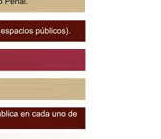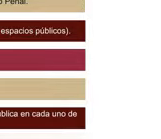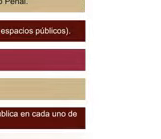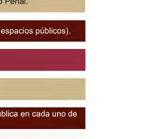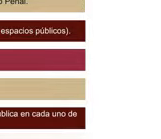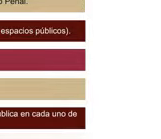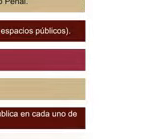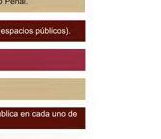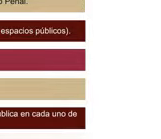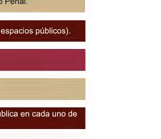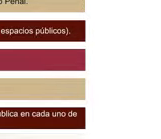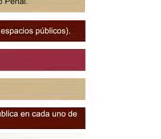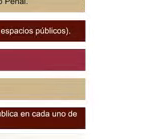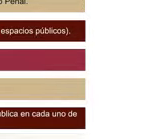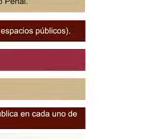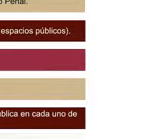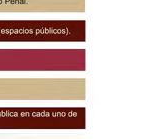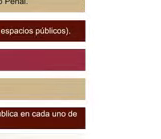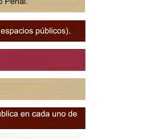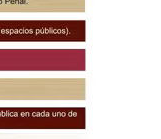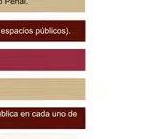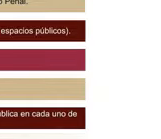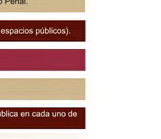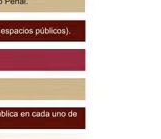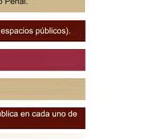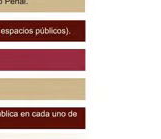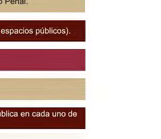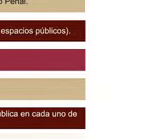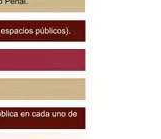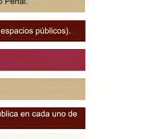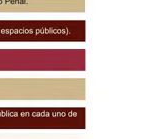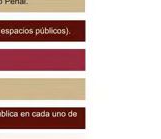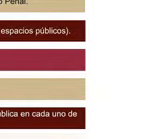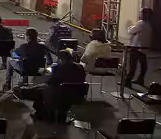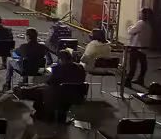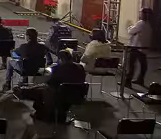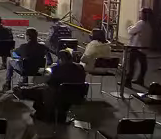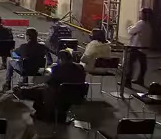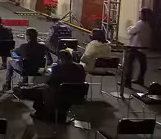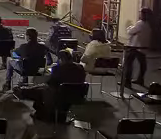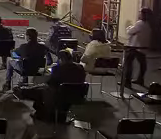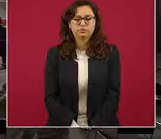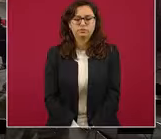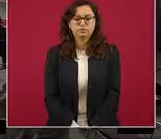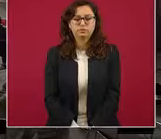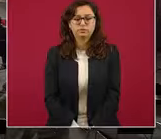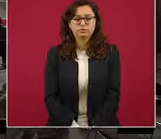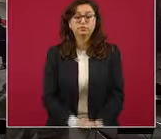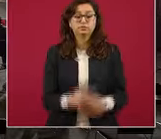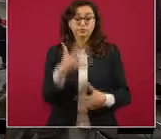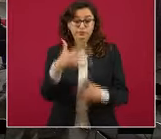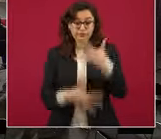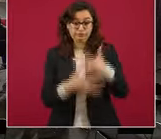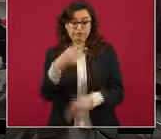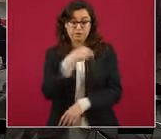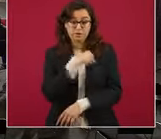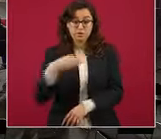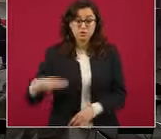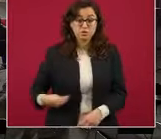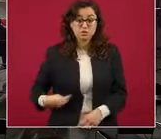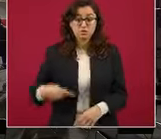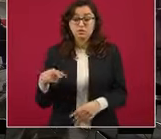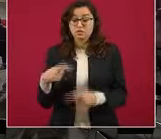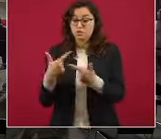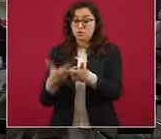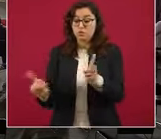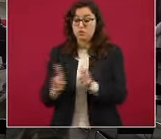habrá un seguimiento permanente a estos 15 municipios por parte del Gabinete de Seguridad y el